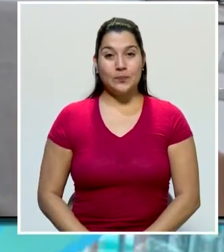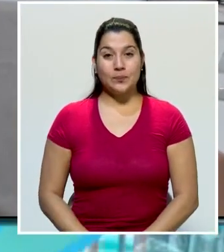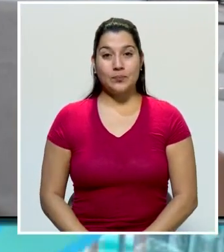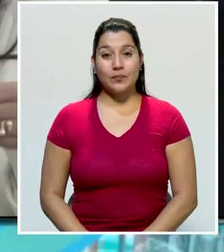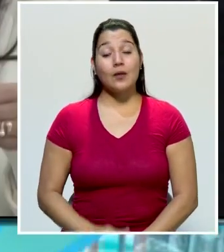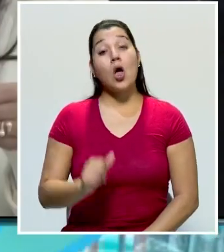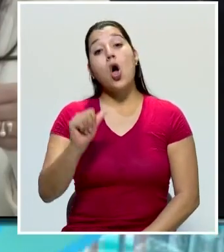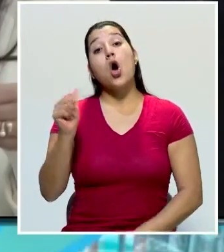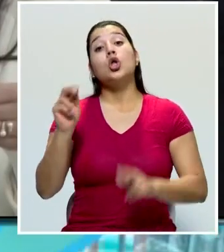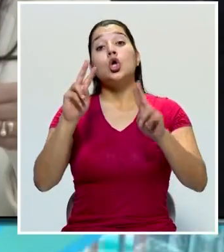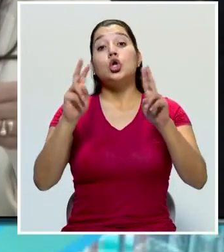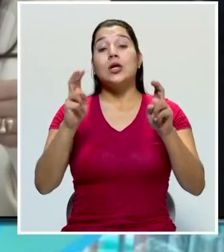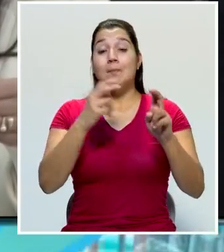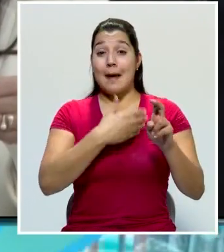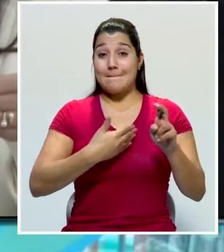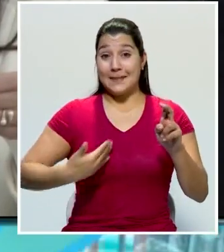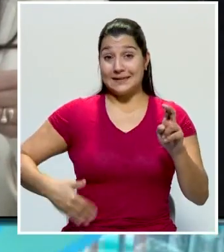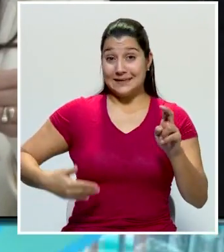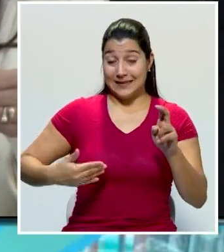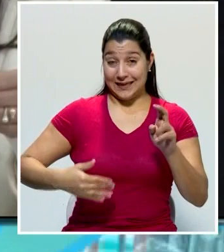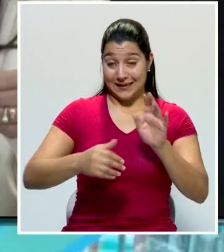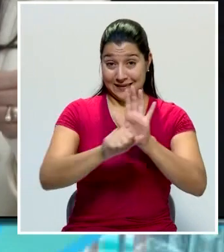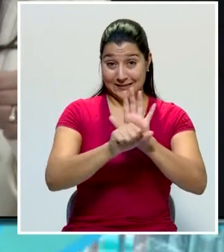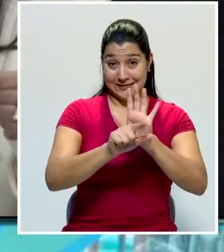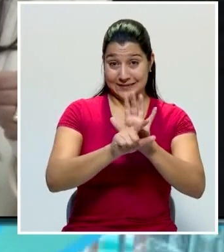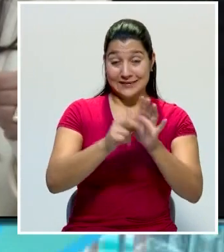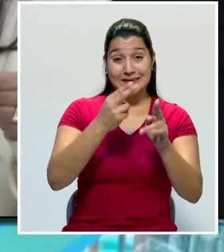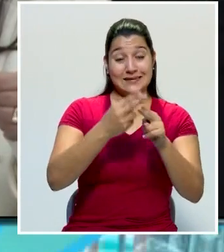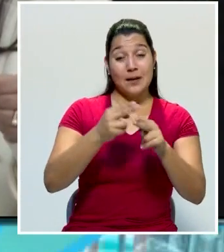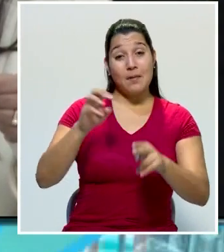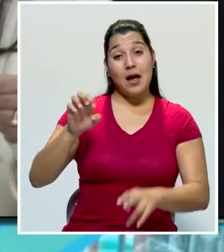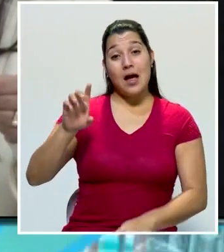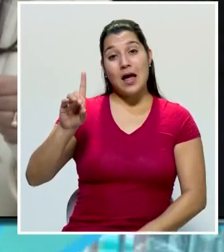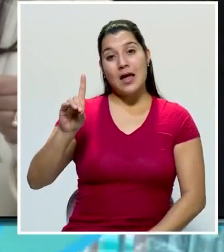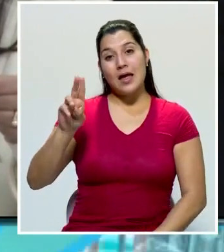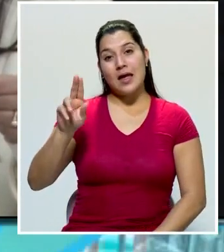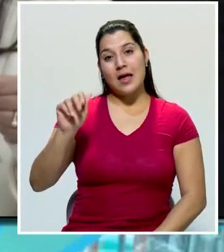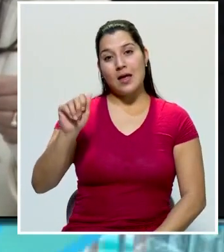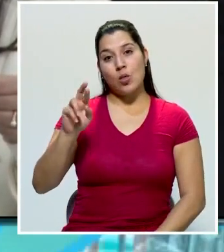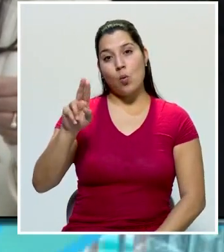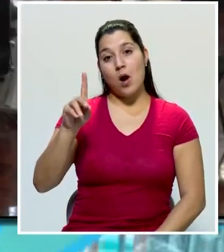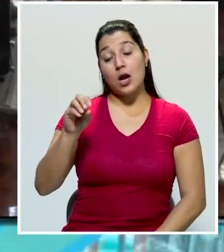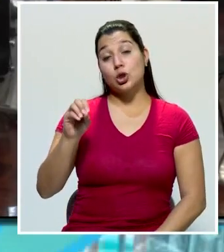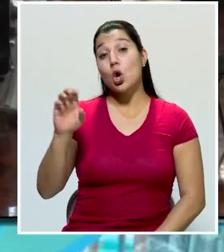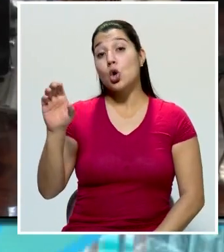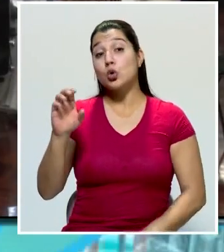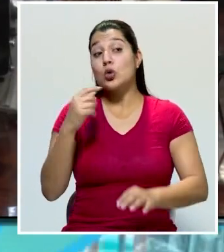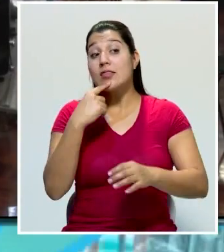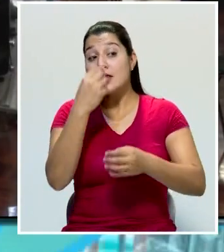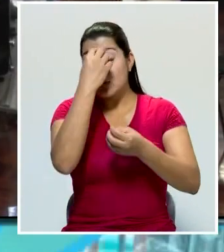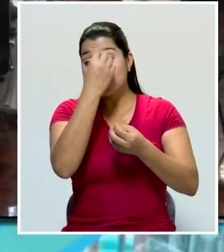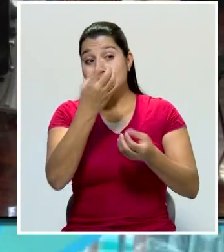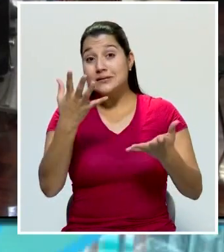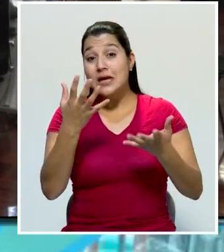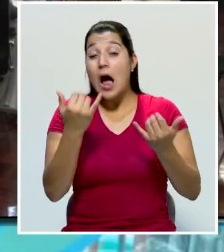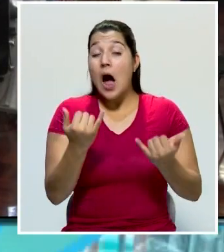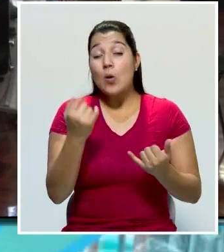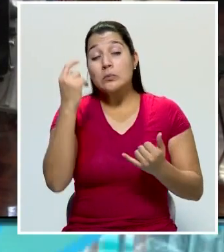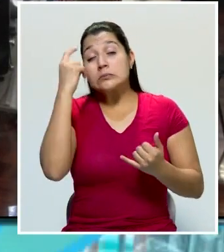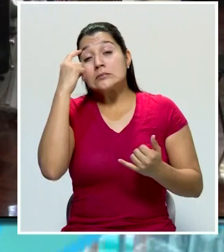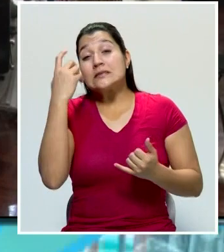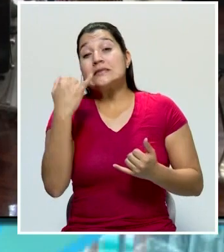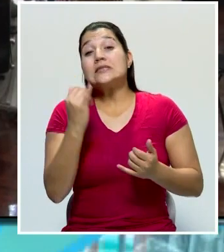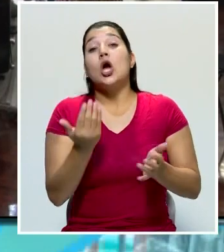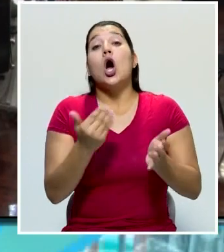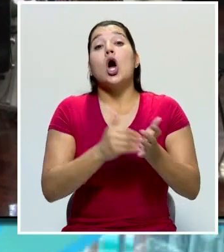En otros temas, el presidente del Congreso, Eduardo Cruikshank, informó que se está haciendo una valoración de regresar las sesiones de